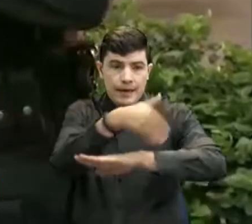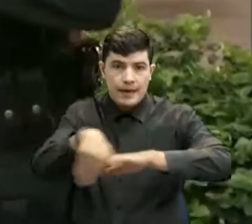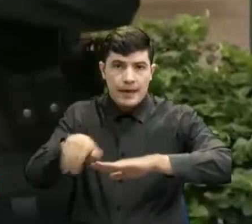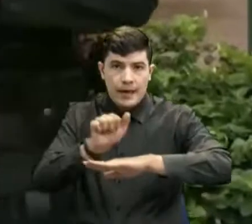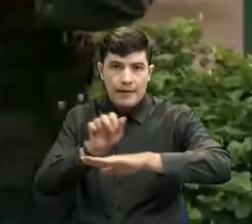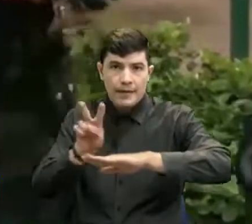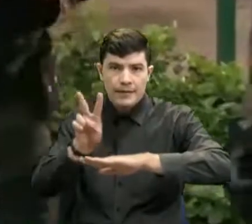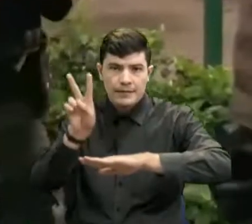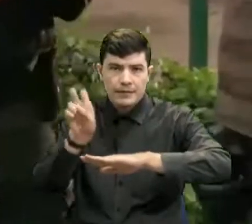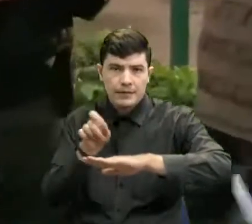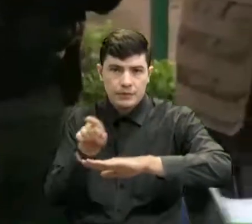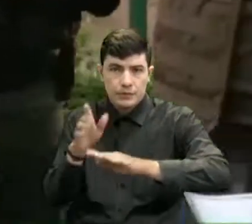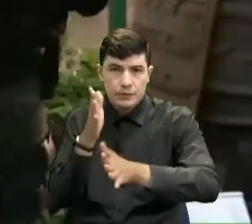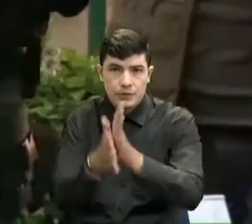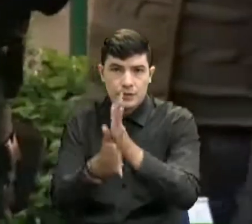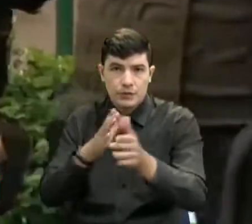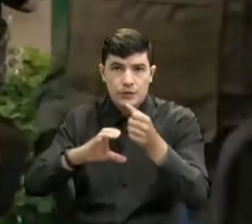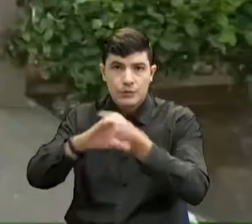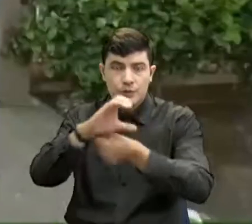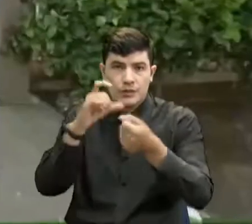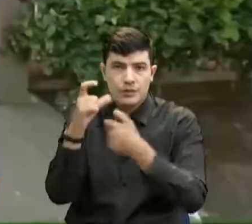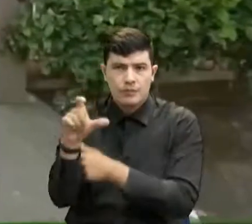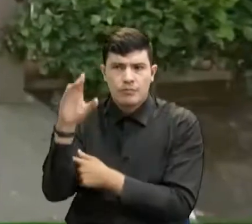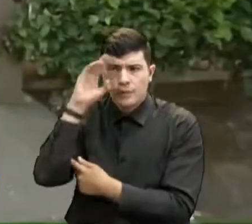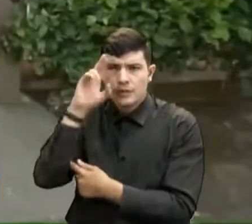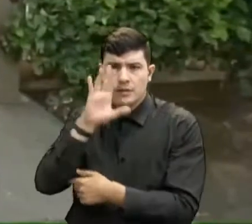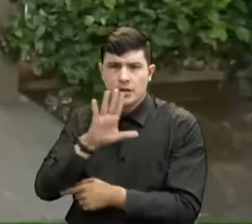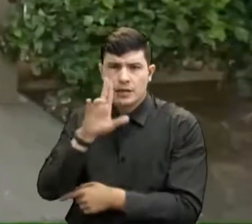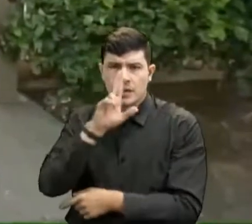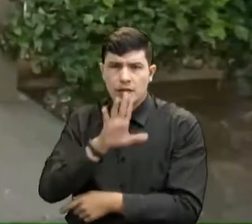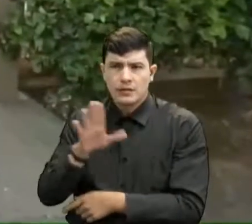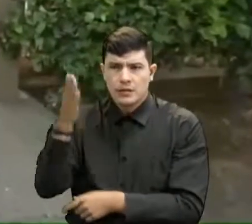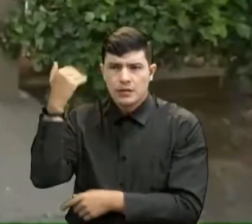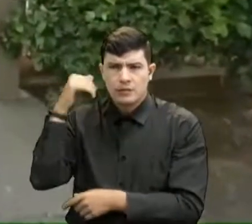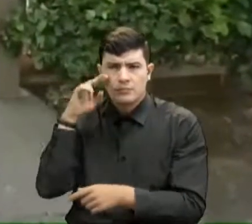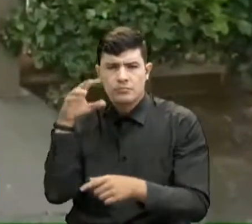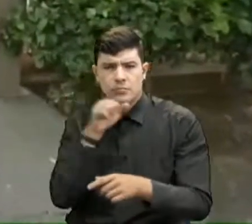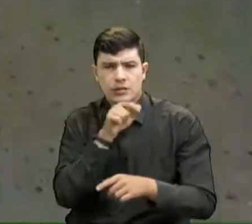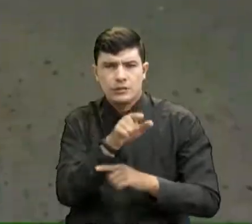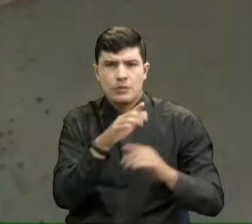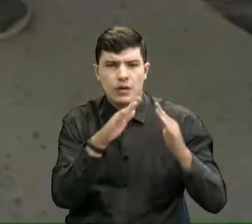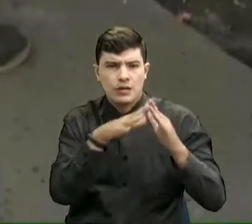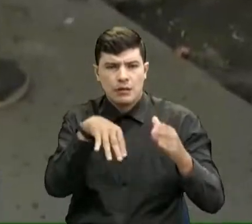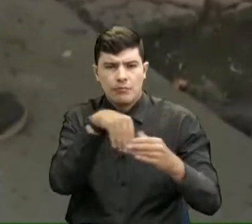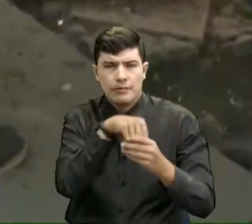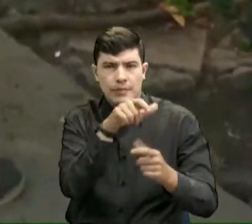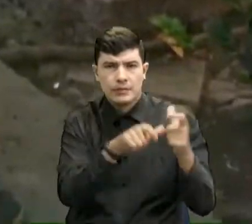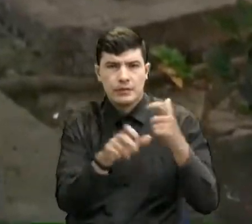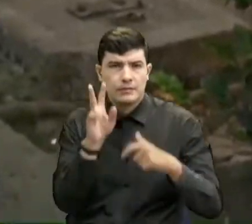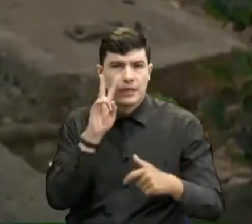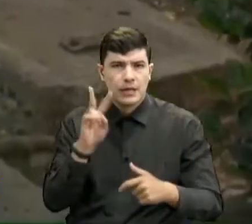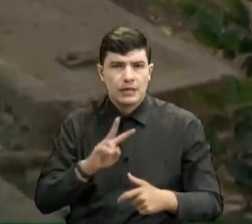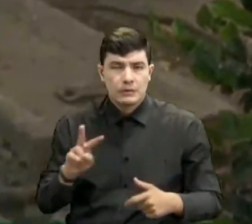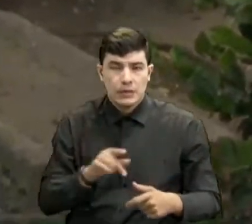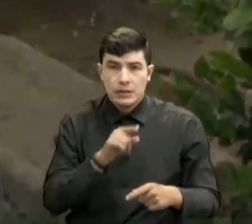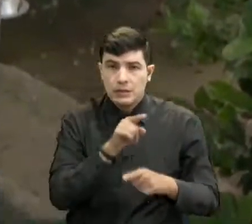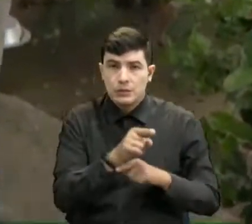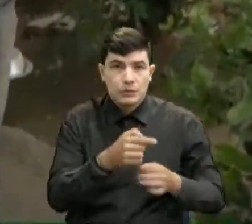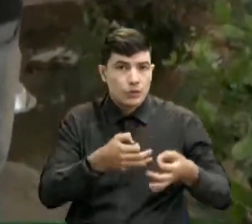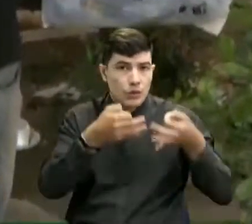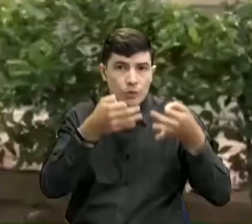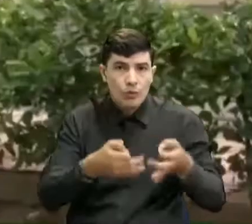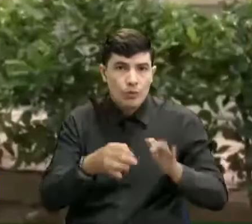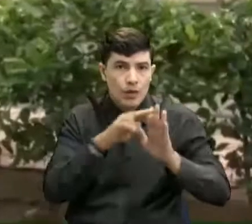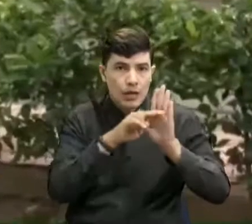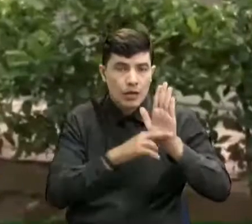Cúcuta, donde en los últimos días las autoridades encontraron una vivienda del sector a varias personas venezolanas infringiendo las medidas de